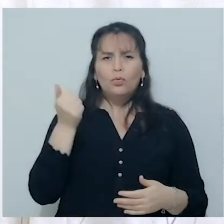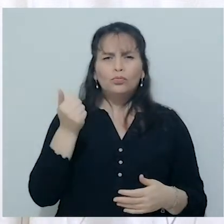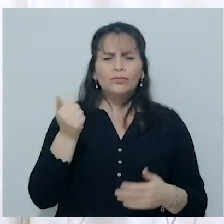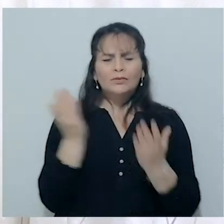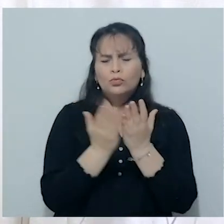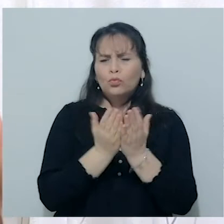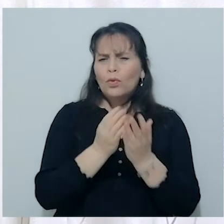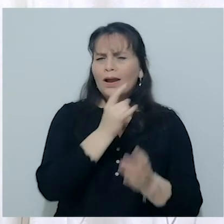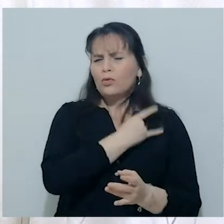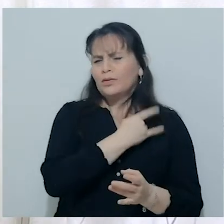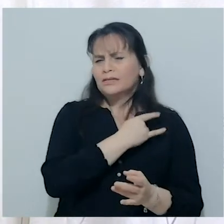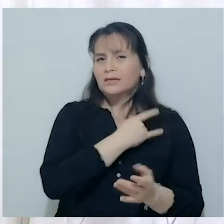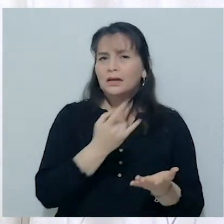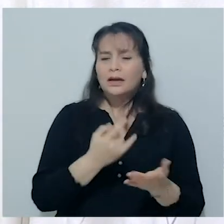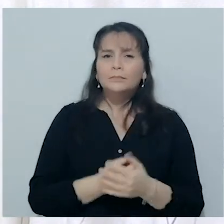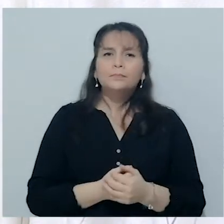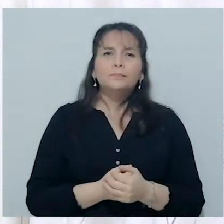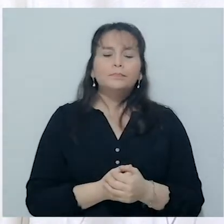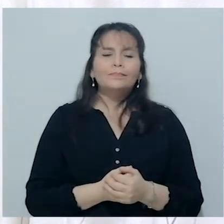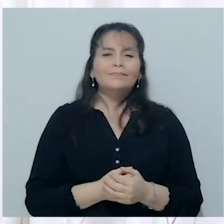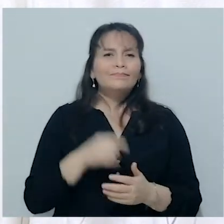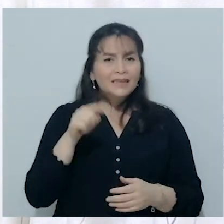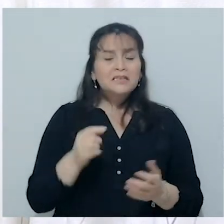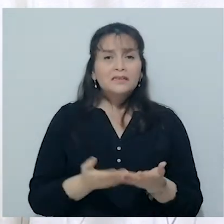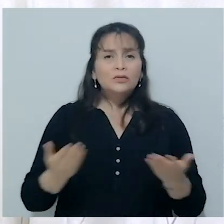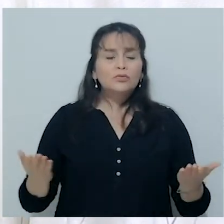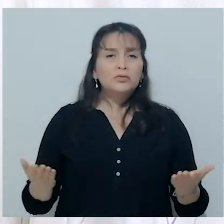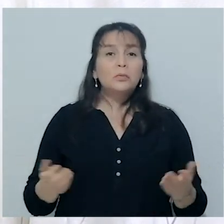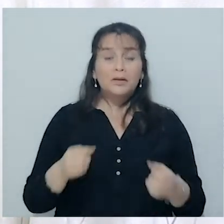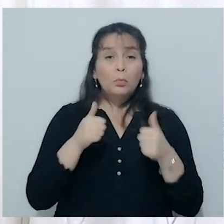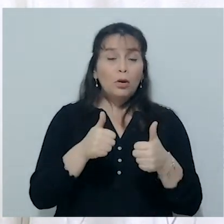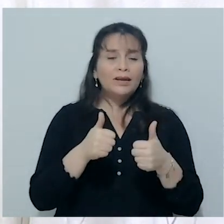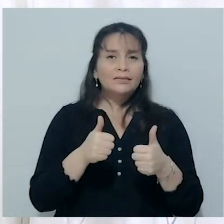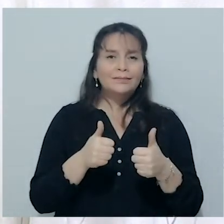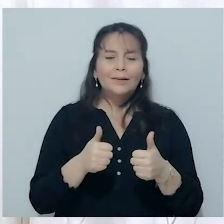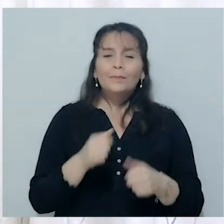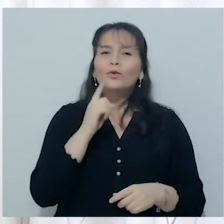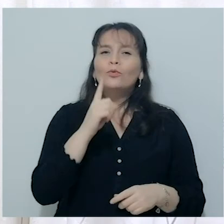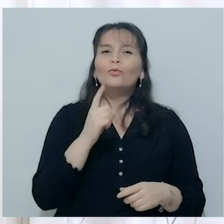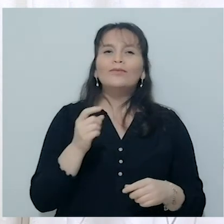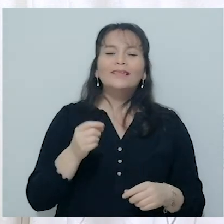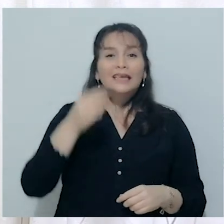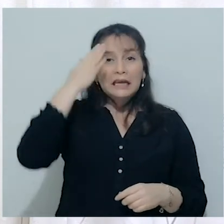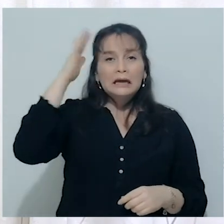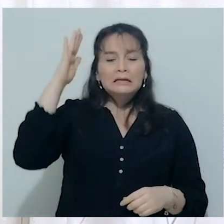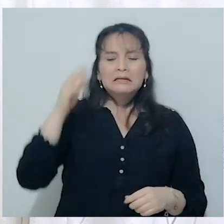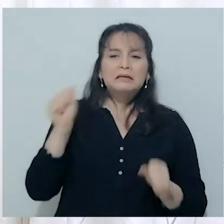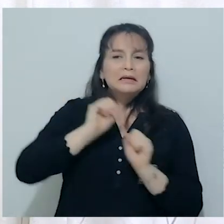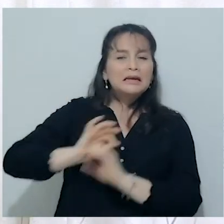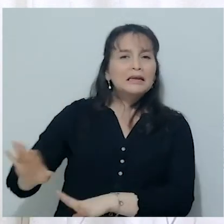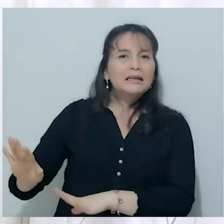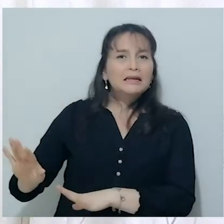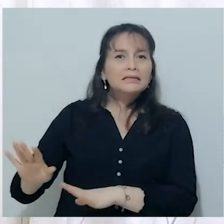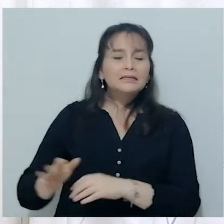buena escuela, una buena universidad, tengan lo mejor, nunca olvide, estas cosas, aunque buenas, un